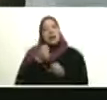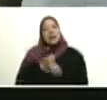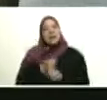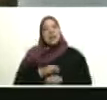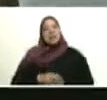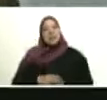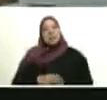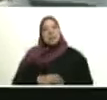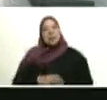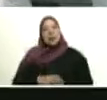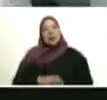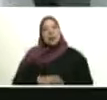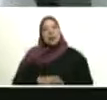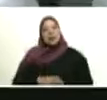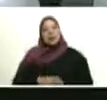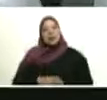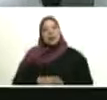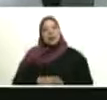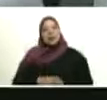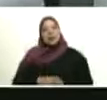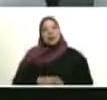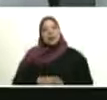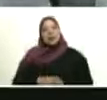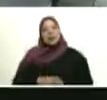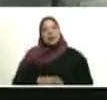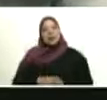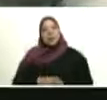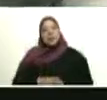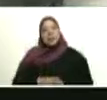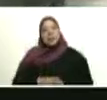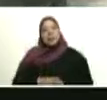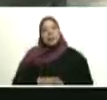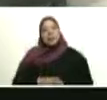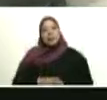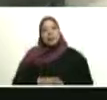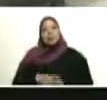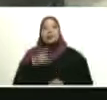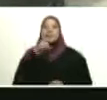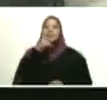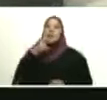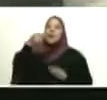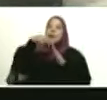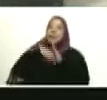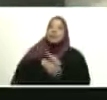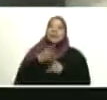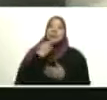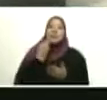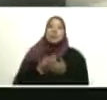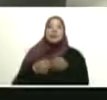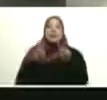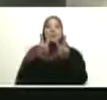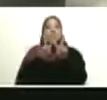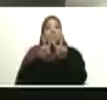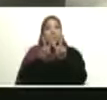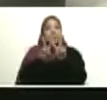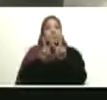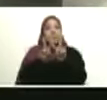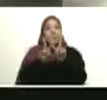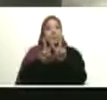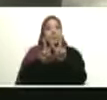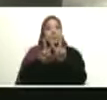Aquí está mi familia, mi pequeña, mi esposo, mi otra niña. Estamos muy profundamente agradecidos.